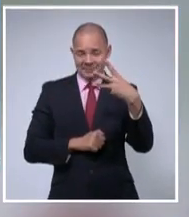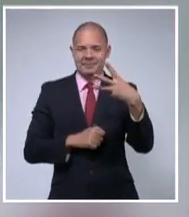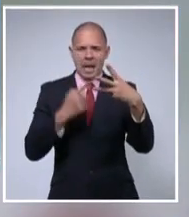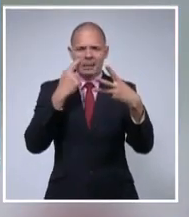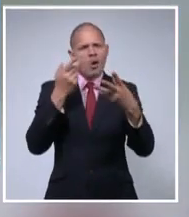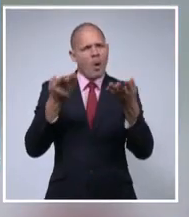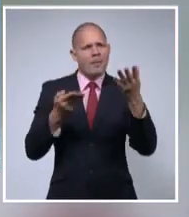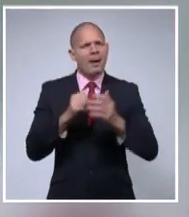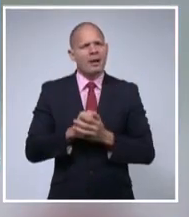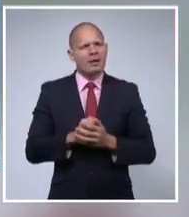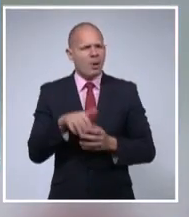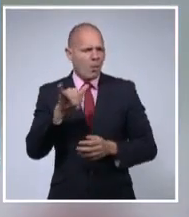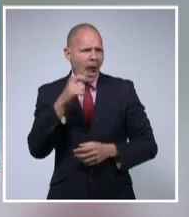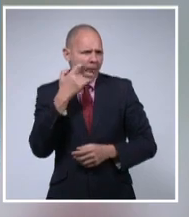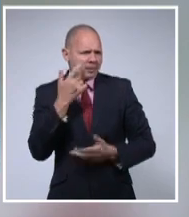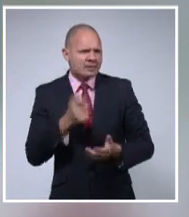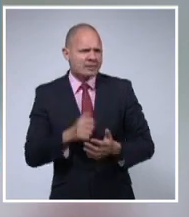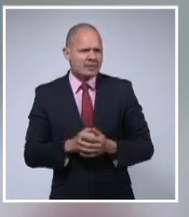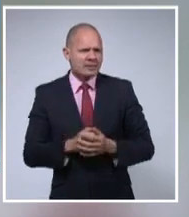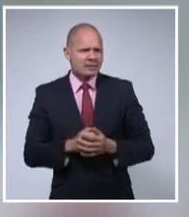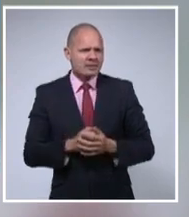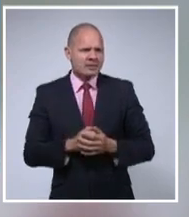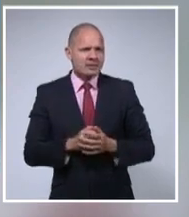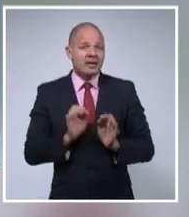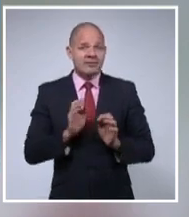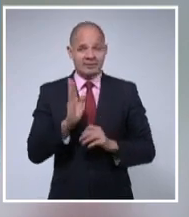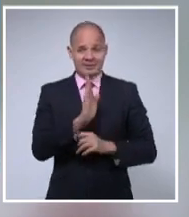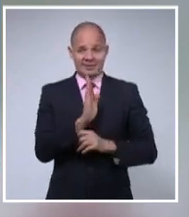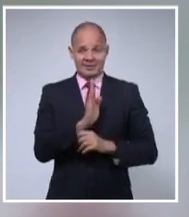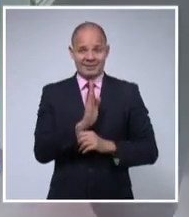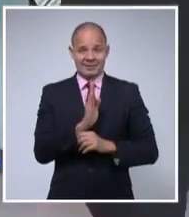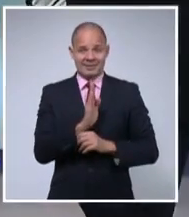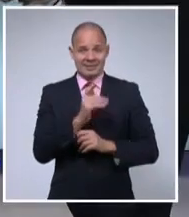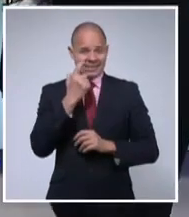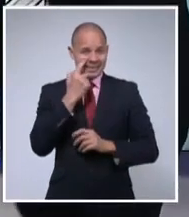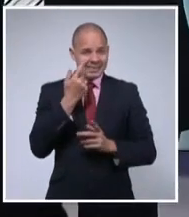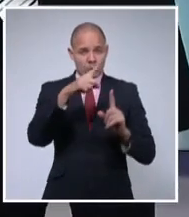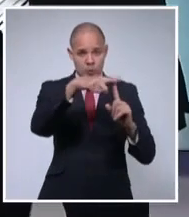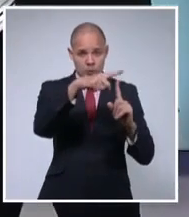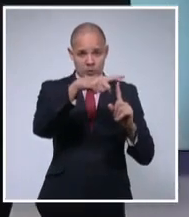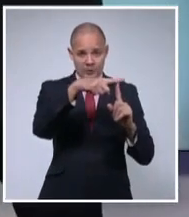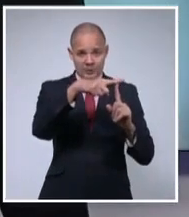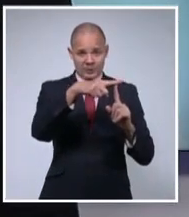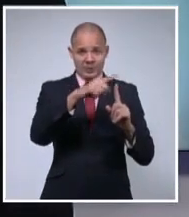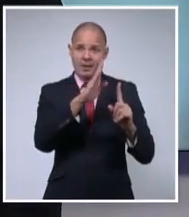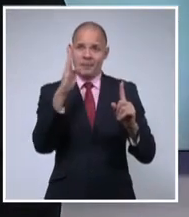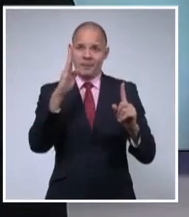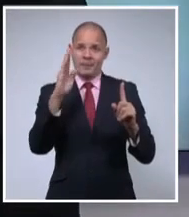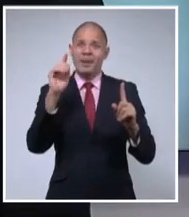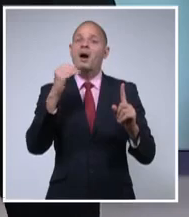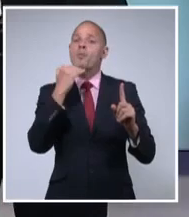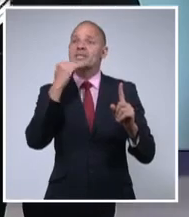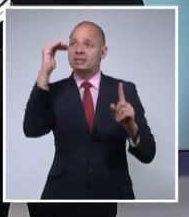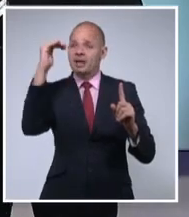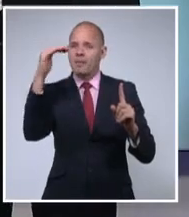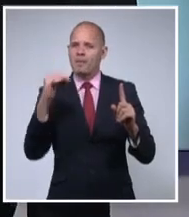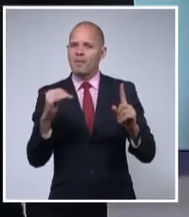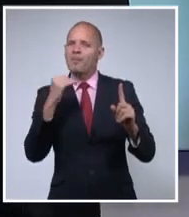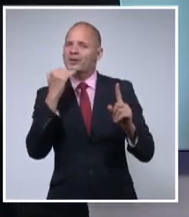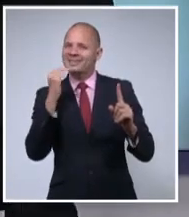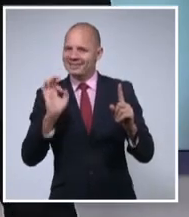Comparen ustedes. Acusada, Laura e Yamil. Si contratamos a la